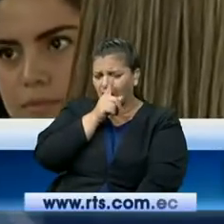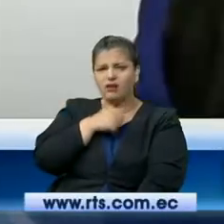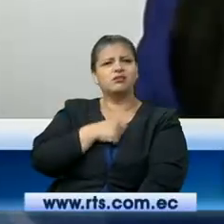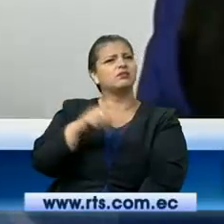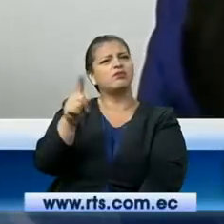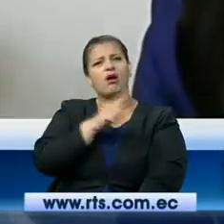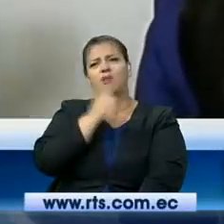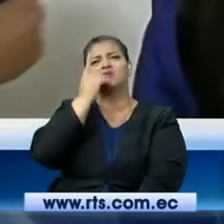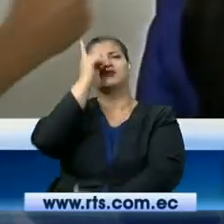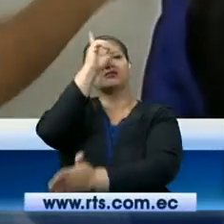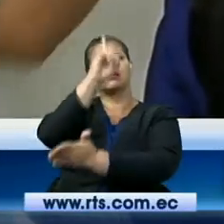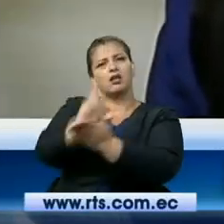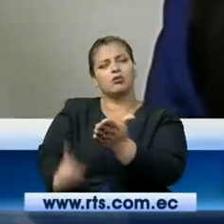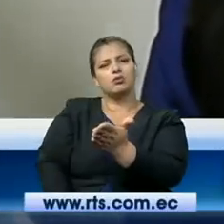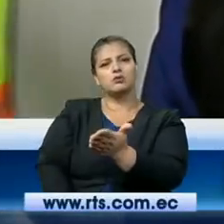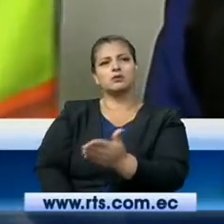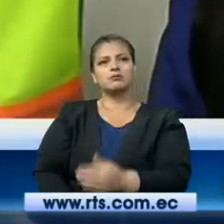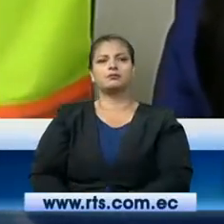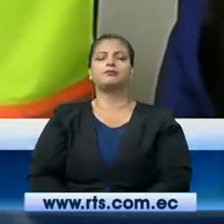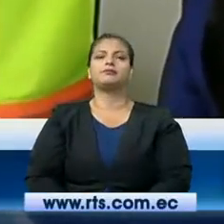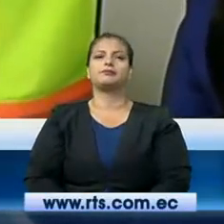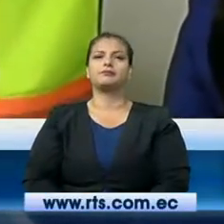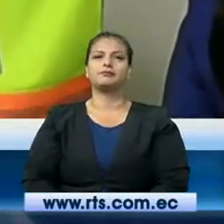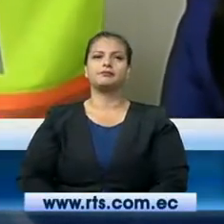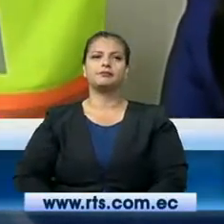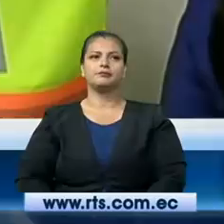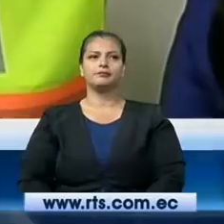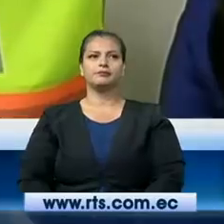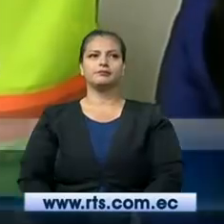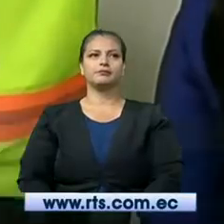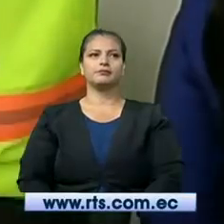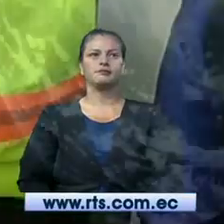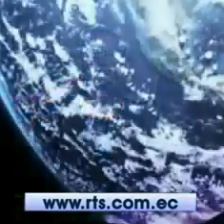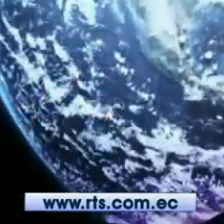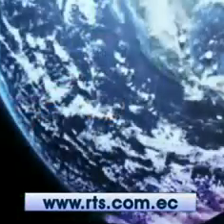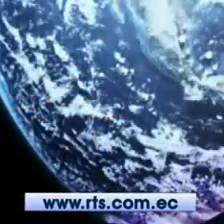impunidad informó jorge escobar él